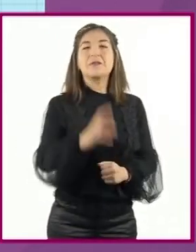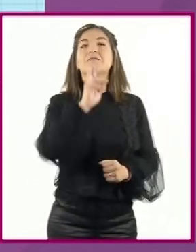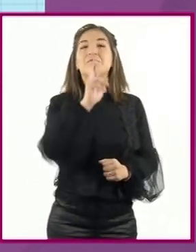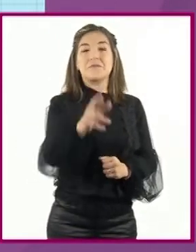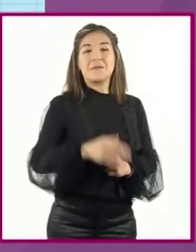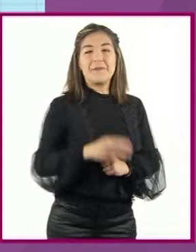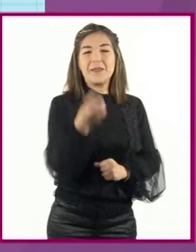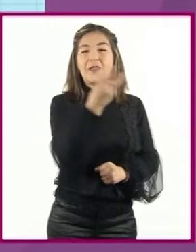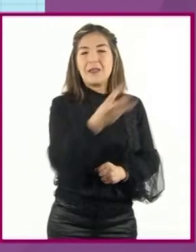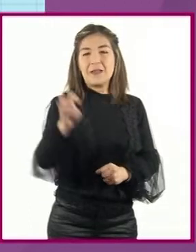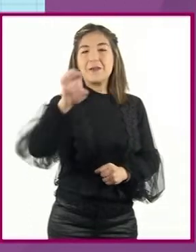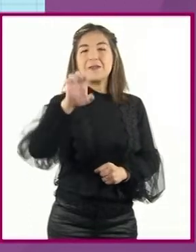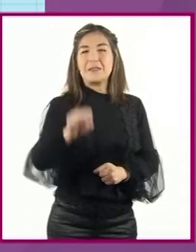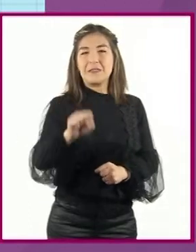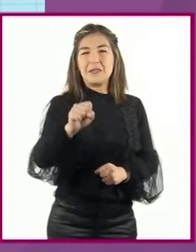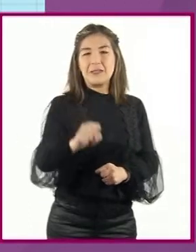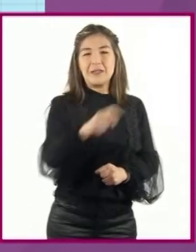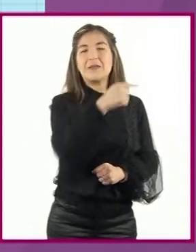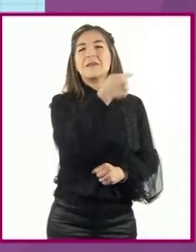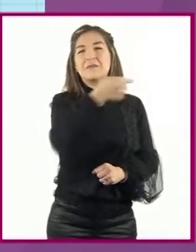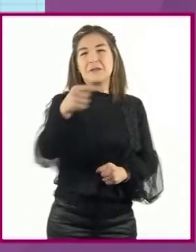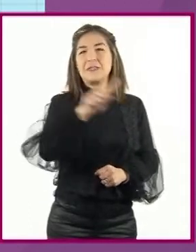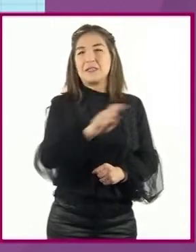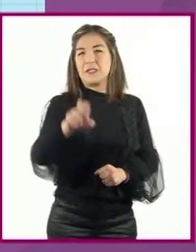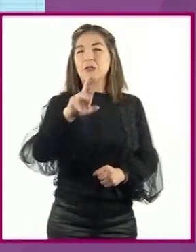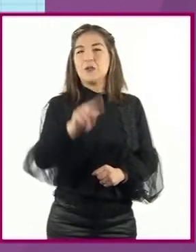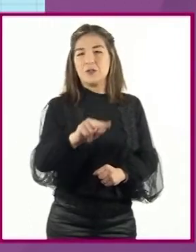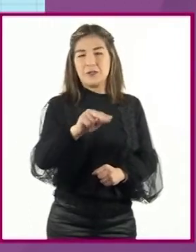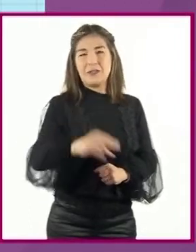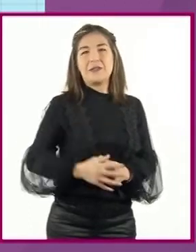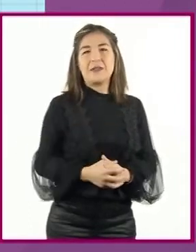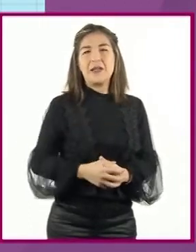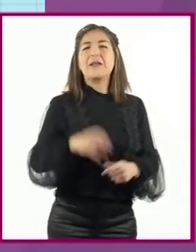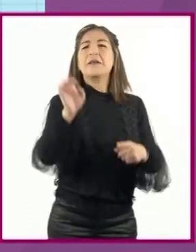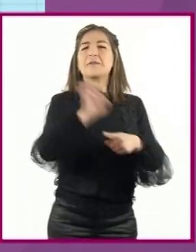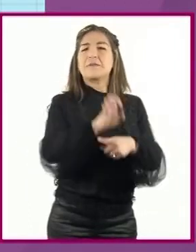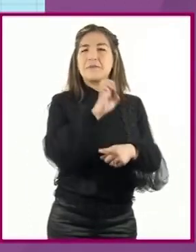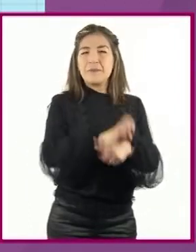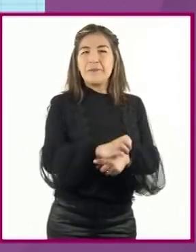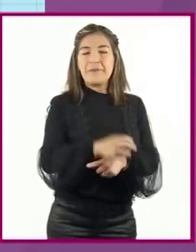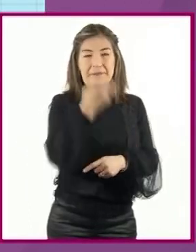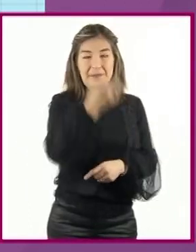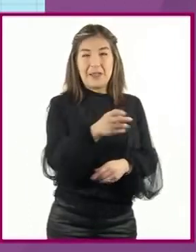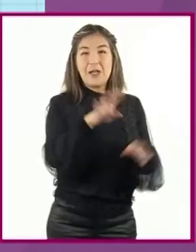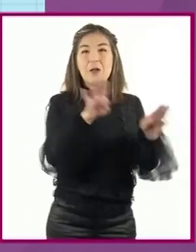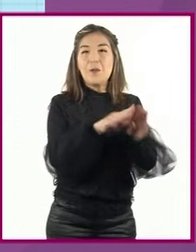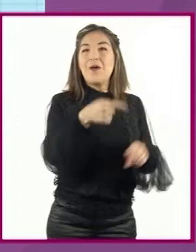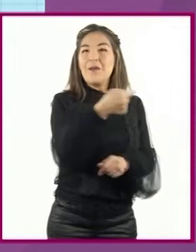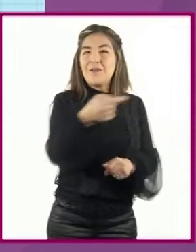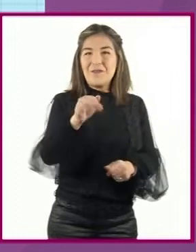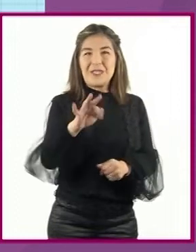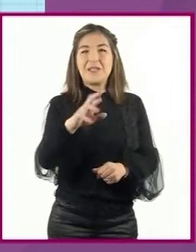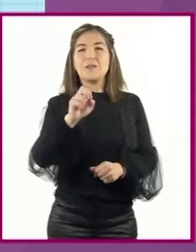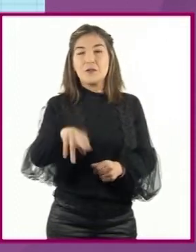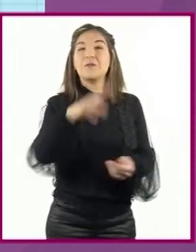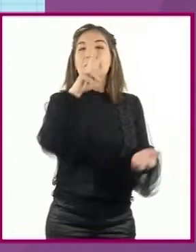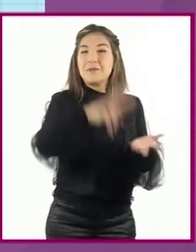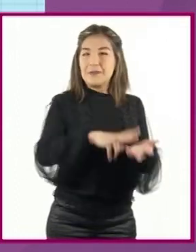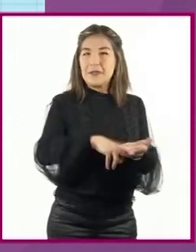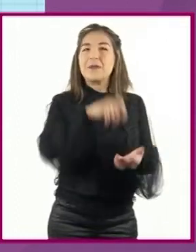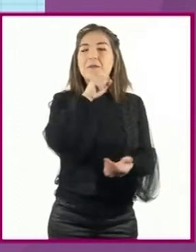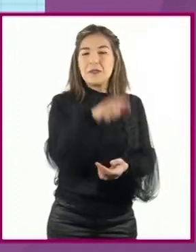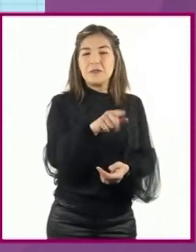obtenemos 360 180avos. Entonces, como todas las fracciones son equivalentes,